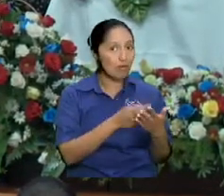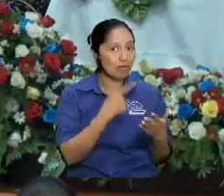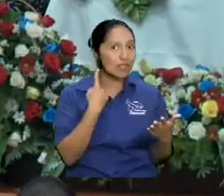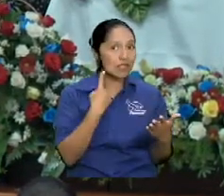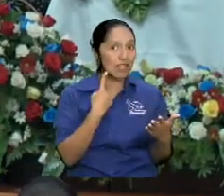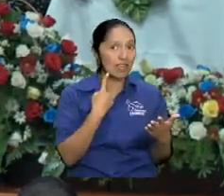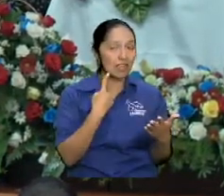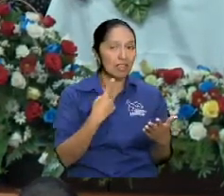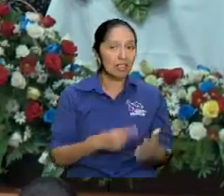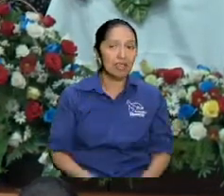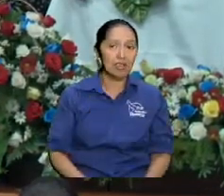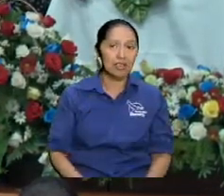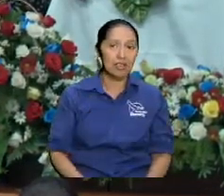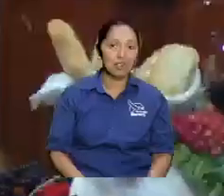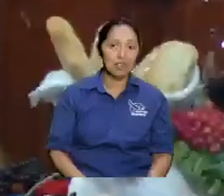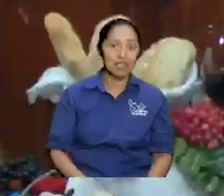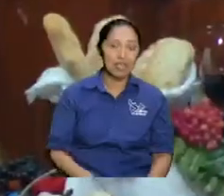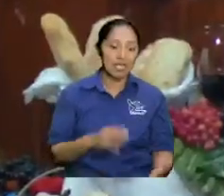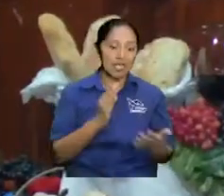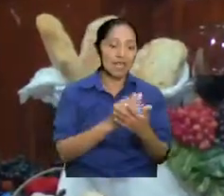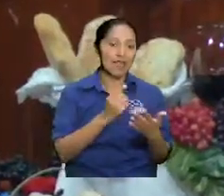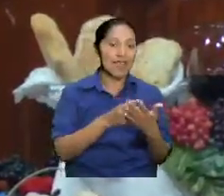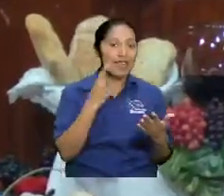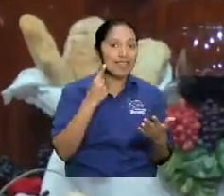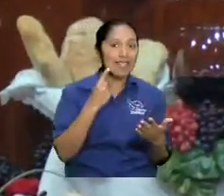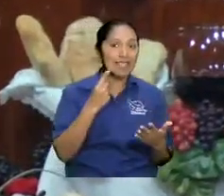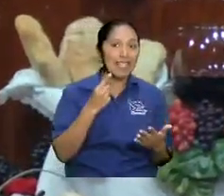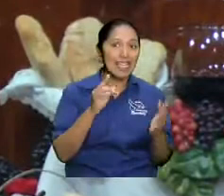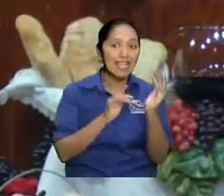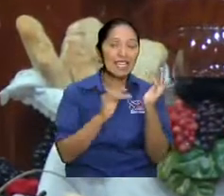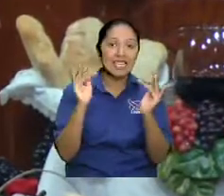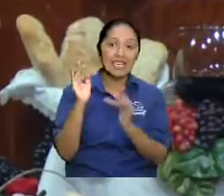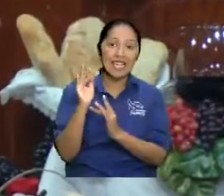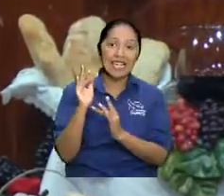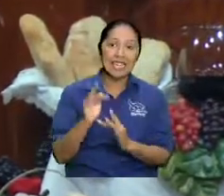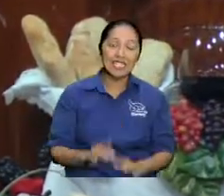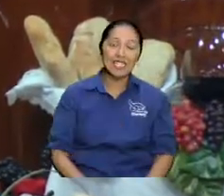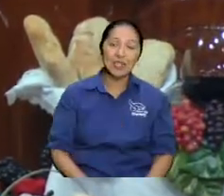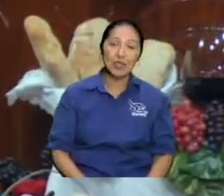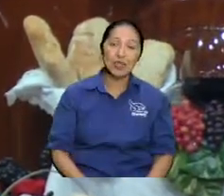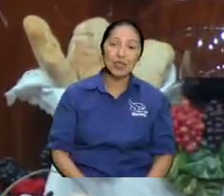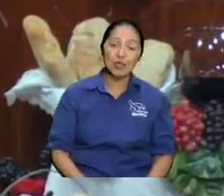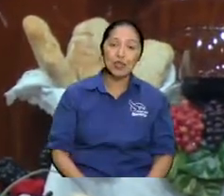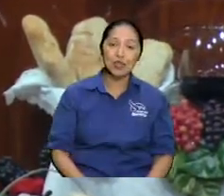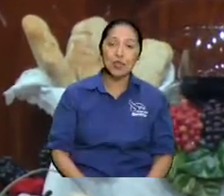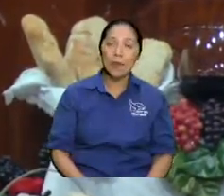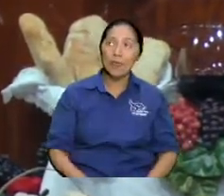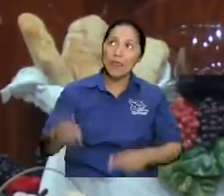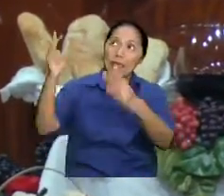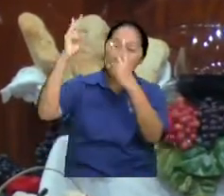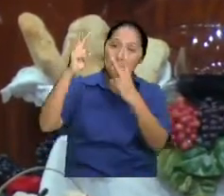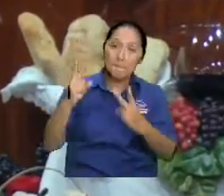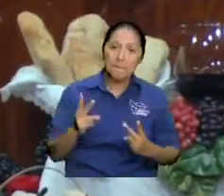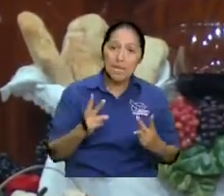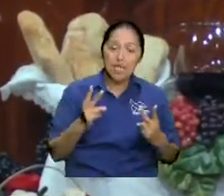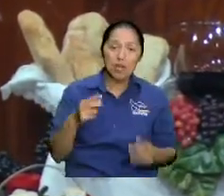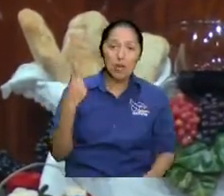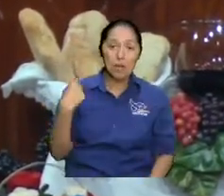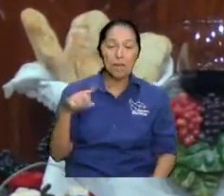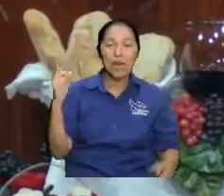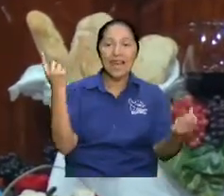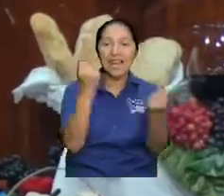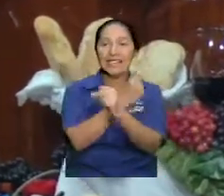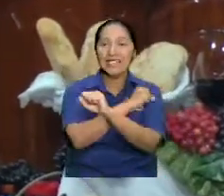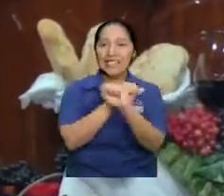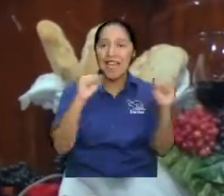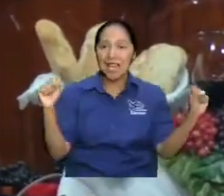Y dice que él vino por lo que no servía, por lo malo, por lo necio, por lo que no es. Así dice la Biblia. Entonces,